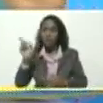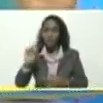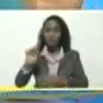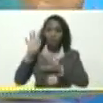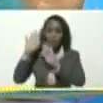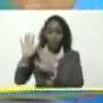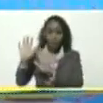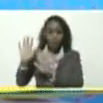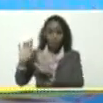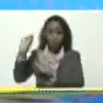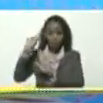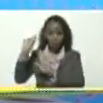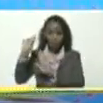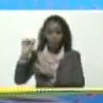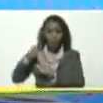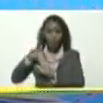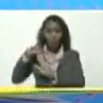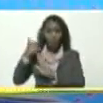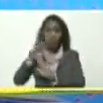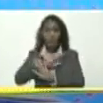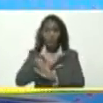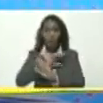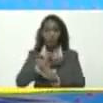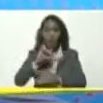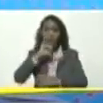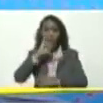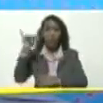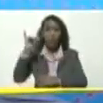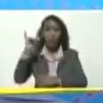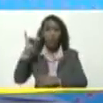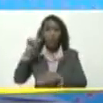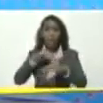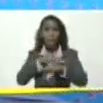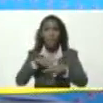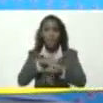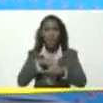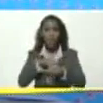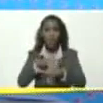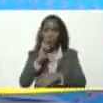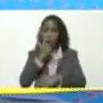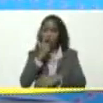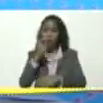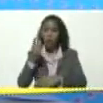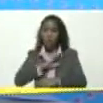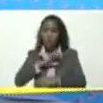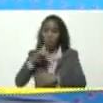va. Aquí lo tengo. La denuncia del ministro Remigio Ceballos, ¿la tenemos?